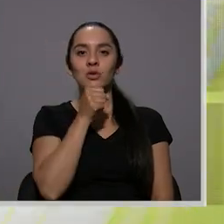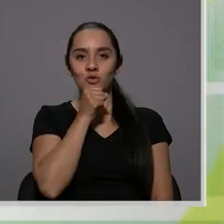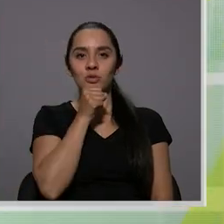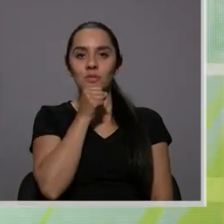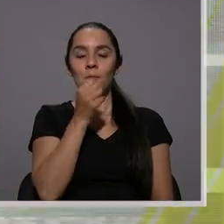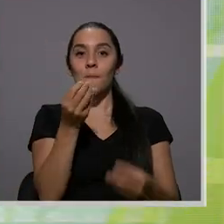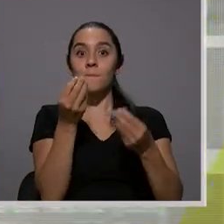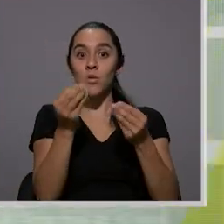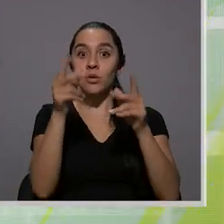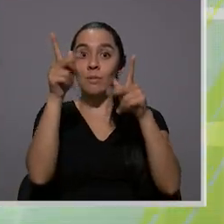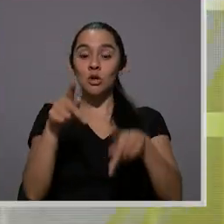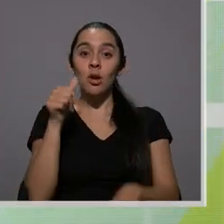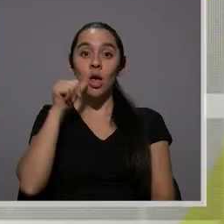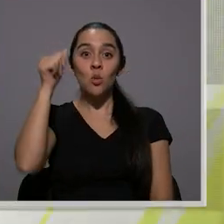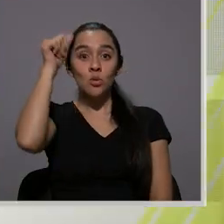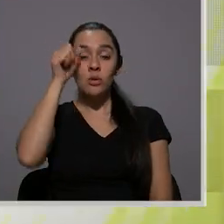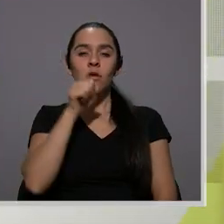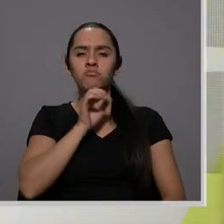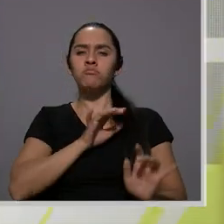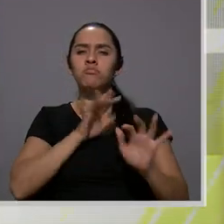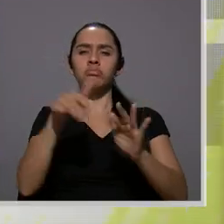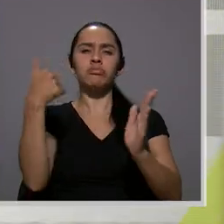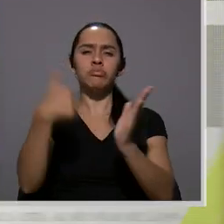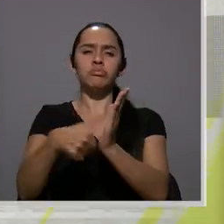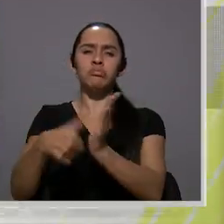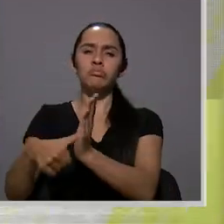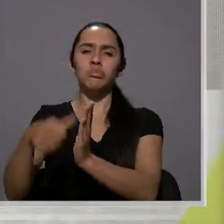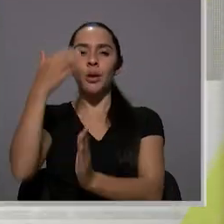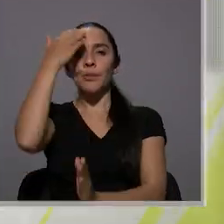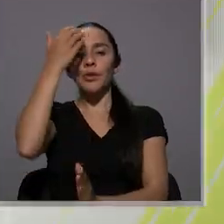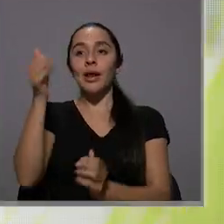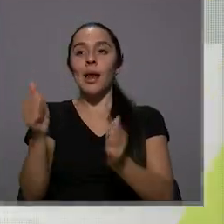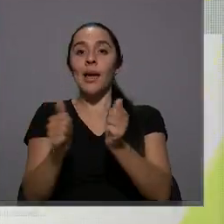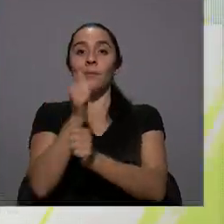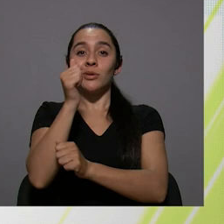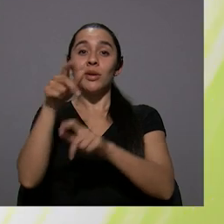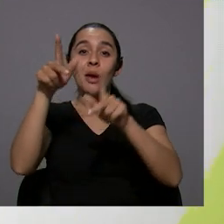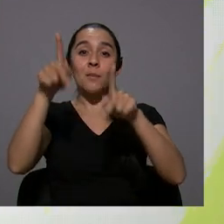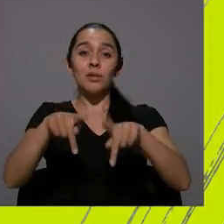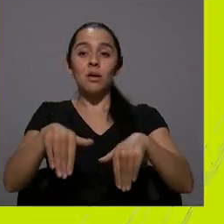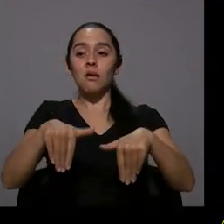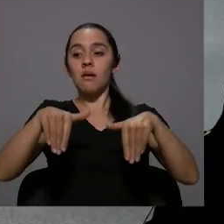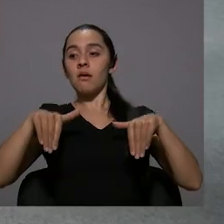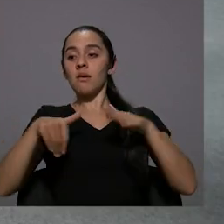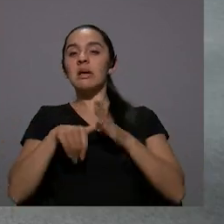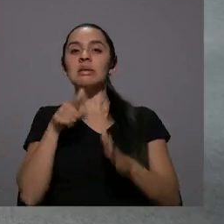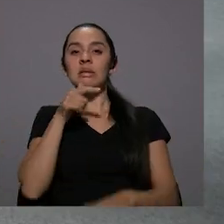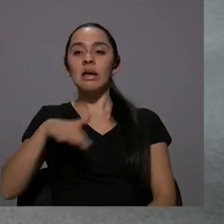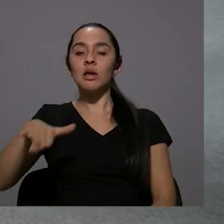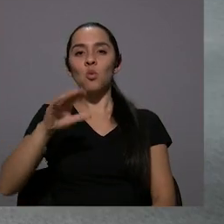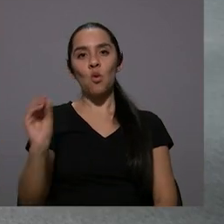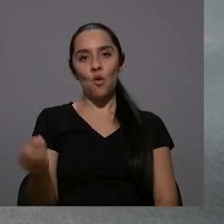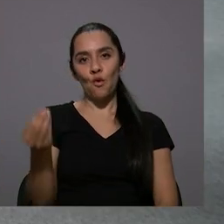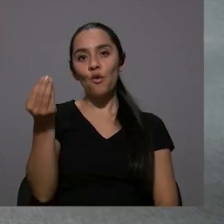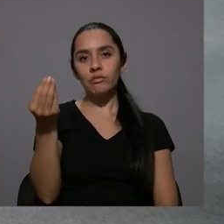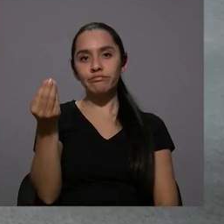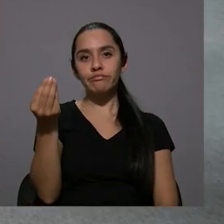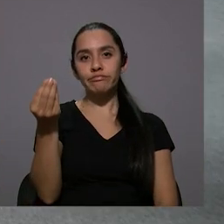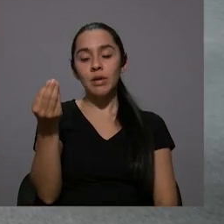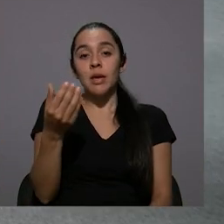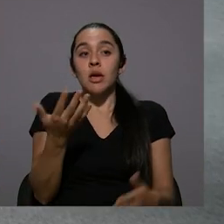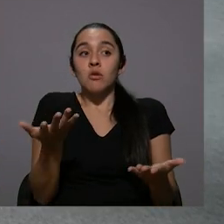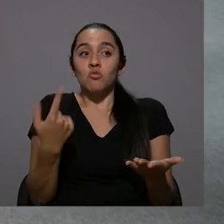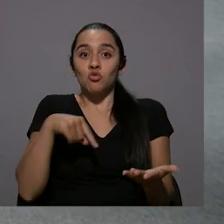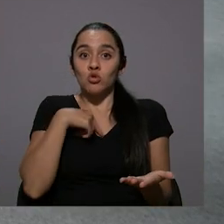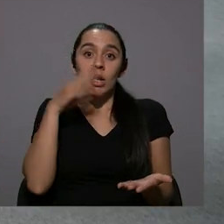o sea mucho adulto mayor llegó lle a votar porque Lamentablemente los más abstencionistas son los jóvenes y por lo menos la experiencia el